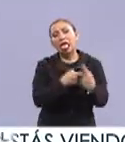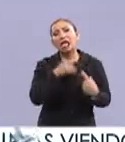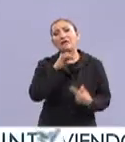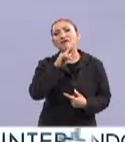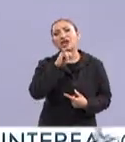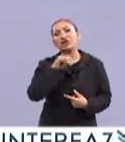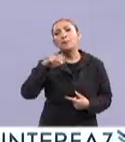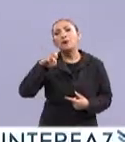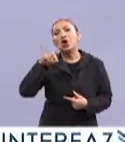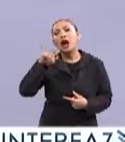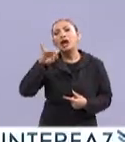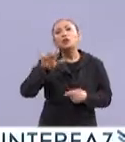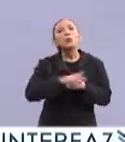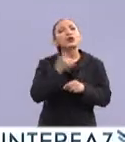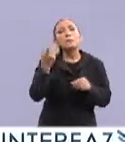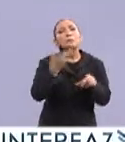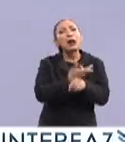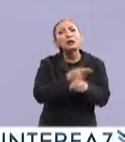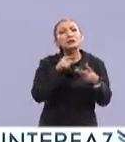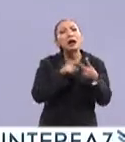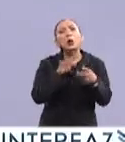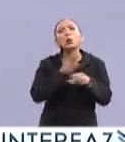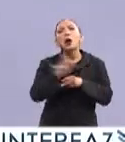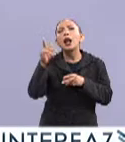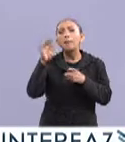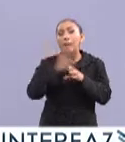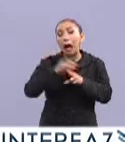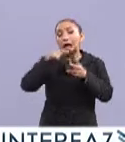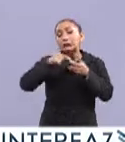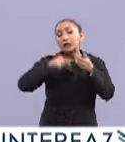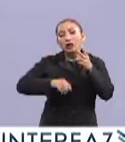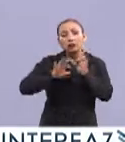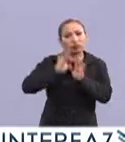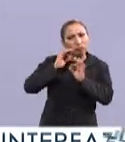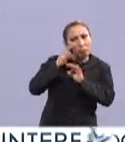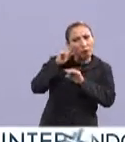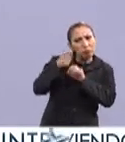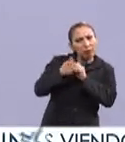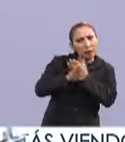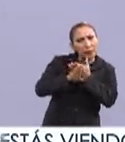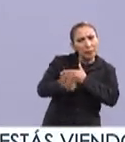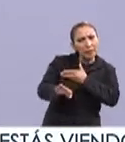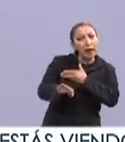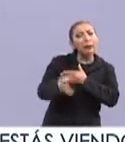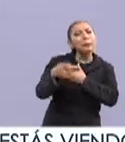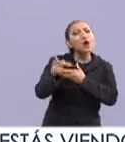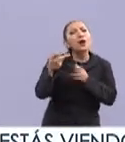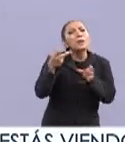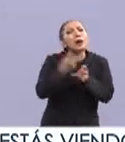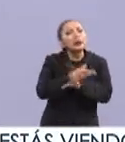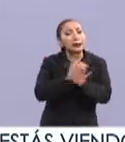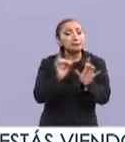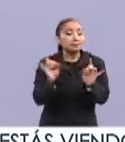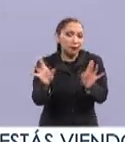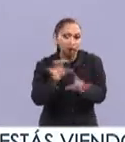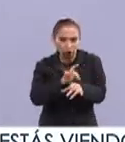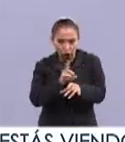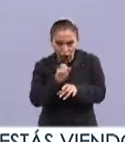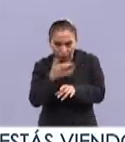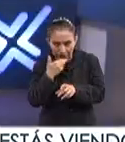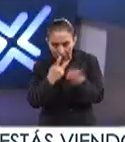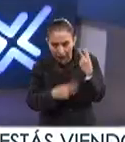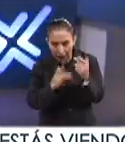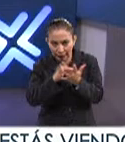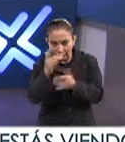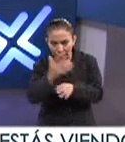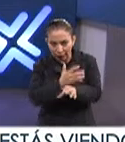miocardio, cuáles son sus causas, cuáles son sus principales formas de prevenirlo, pero ¿qué pasa, doctor? Bienvenido, muchas gracias por